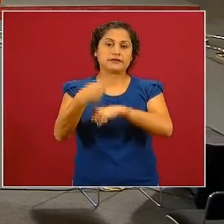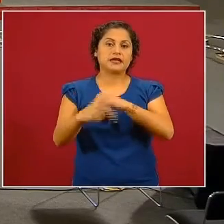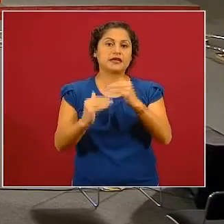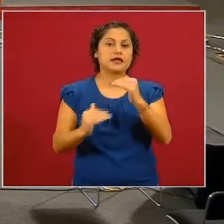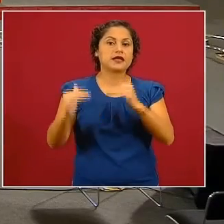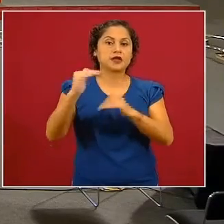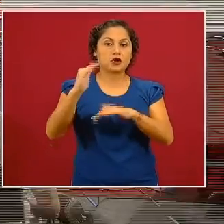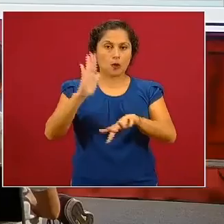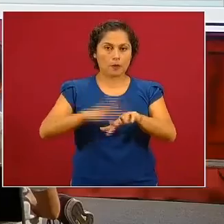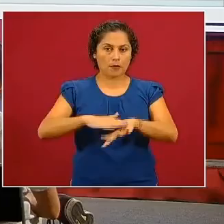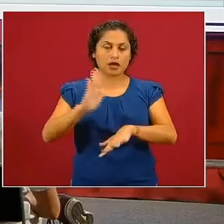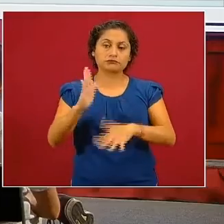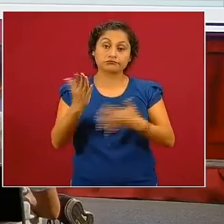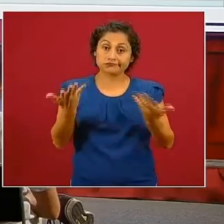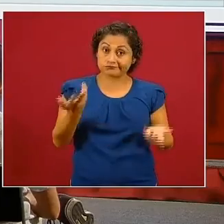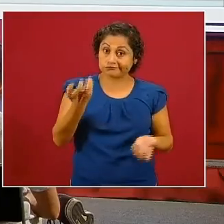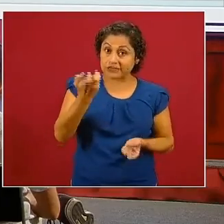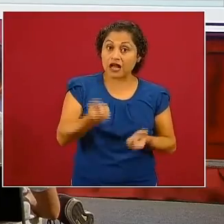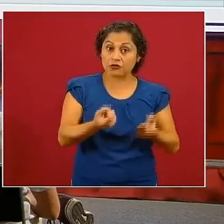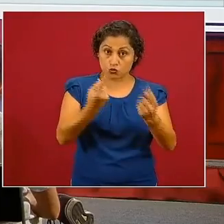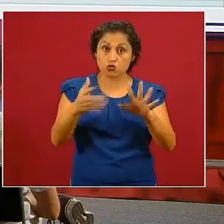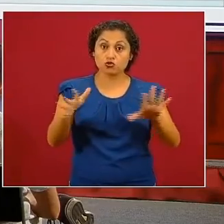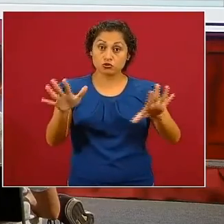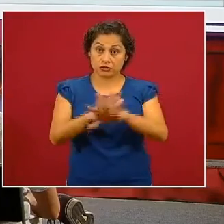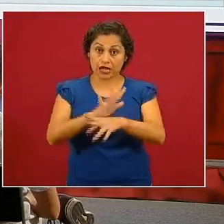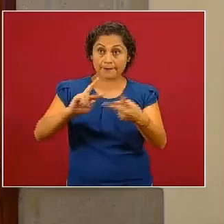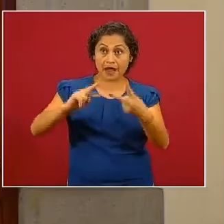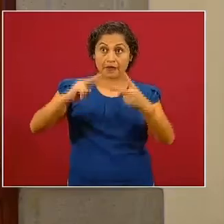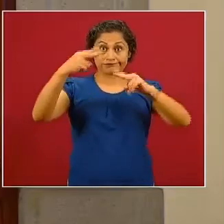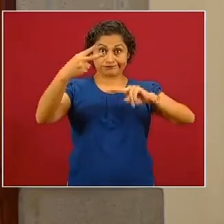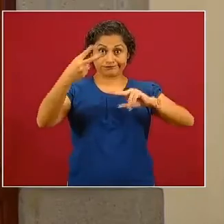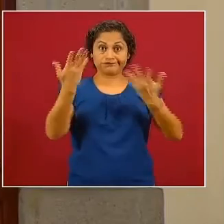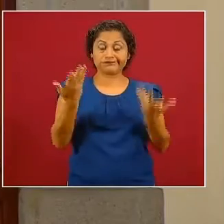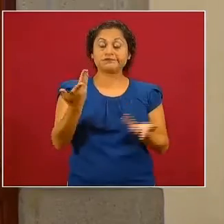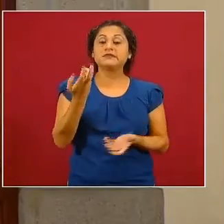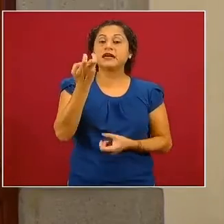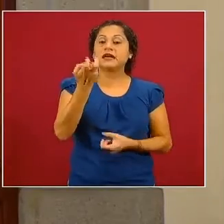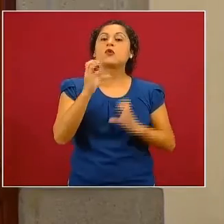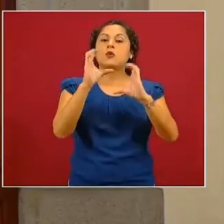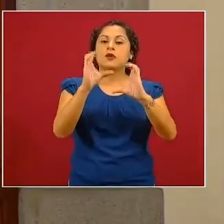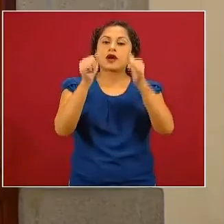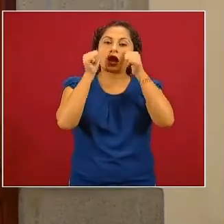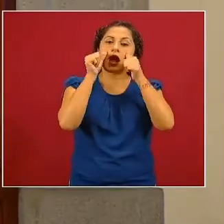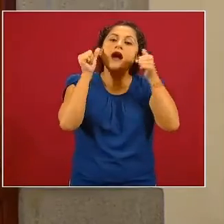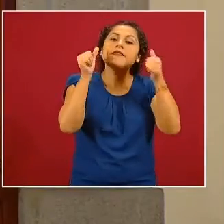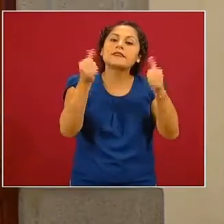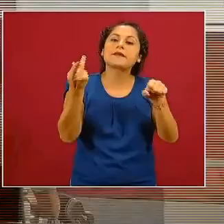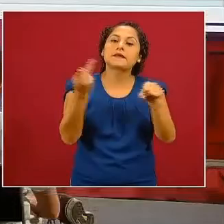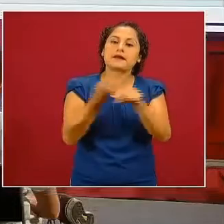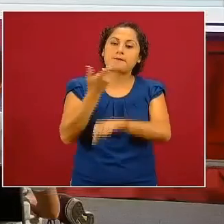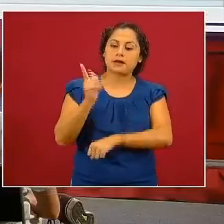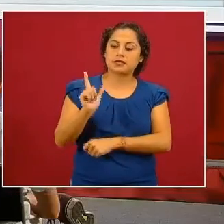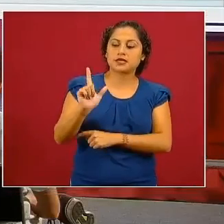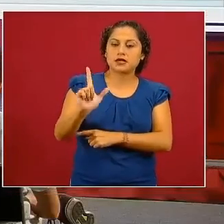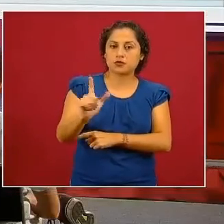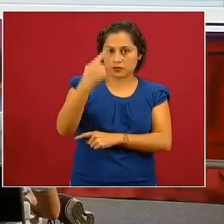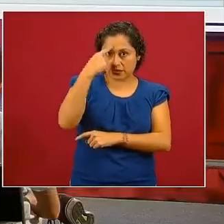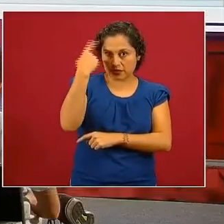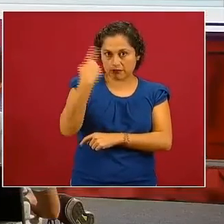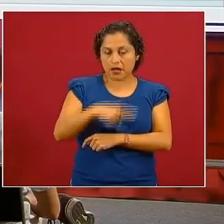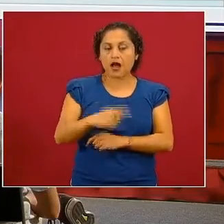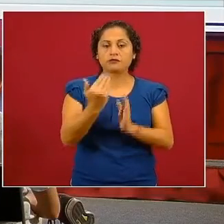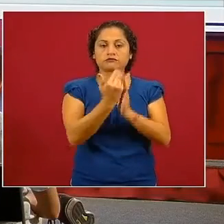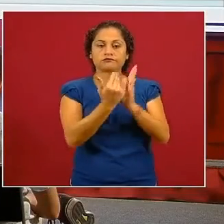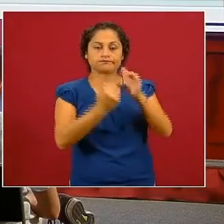riesgo todavía. Entonces hay que estar atento a ese cierre que en su momento se puede dar de actividades para poderlas atender.